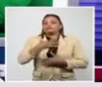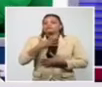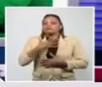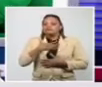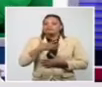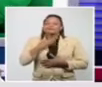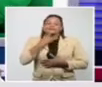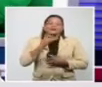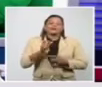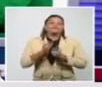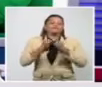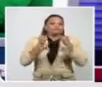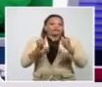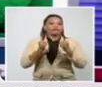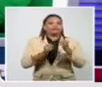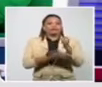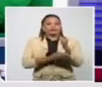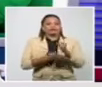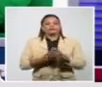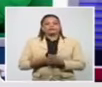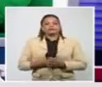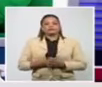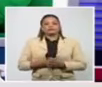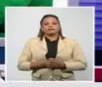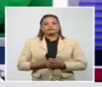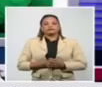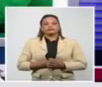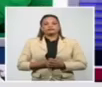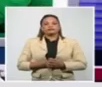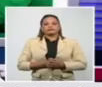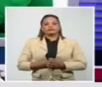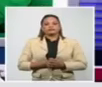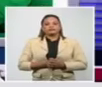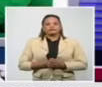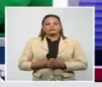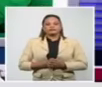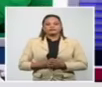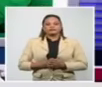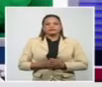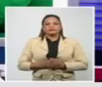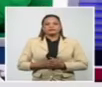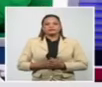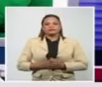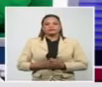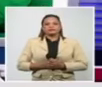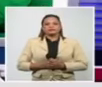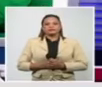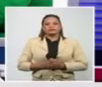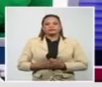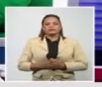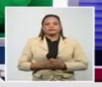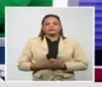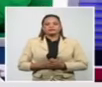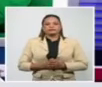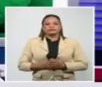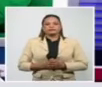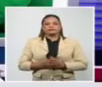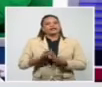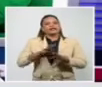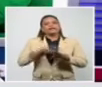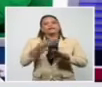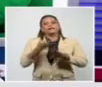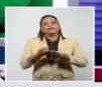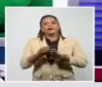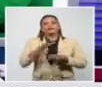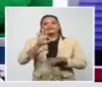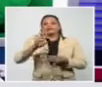predominan en los inicios generalmente. Esta paciente, después de una estadía de 5